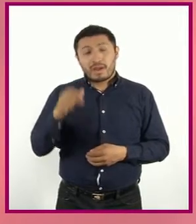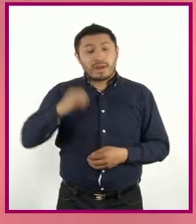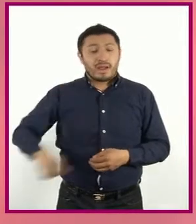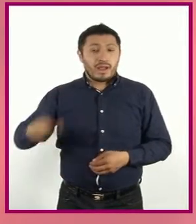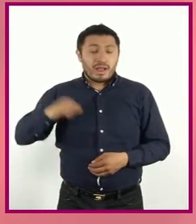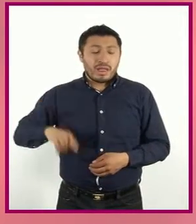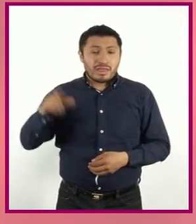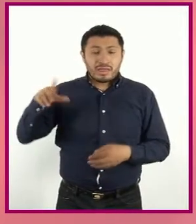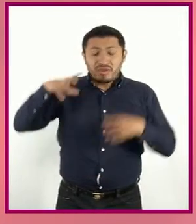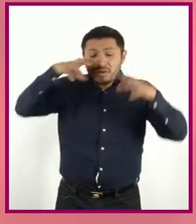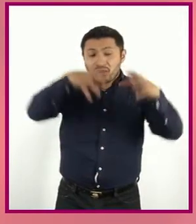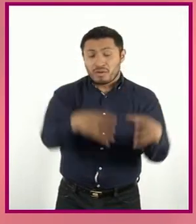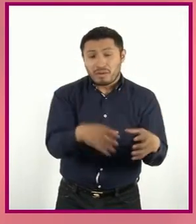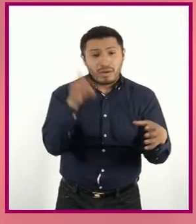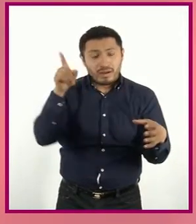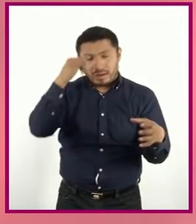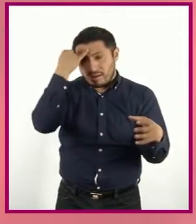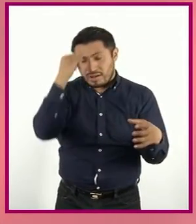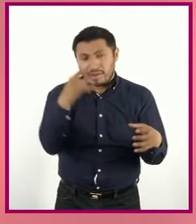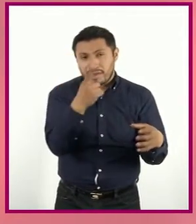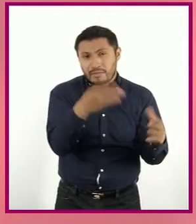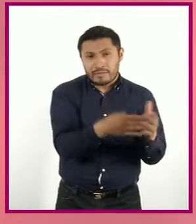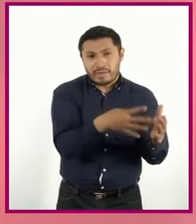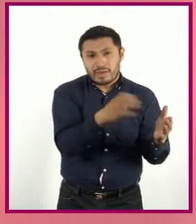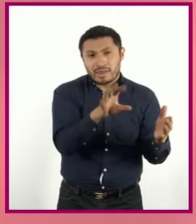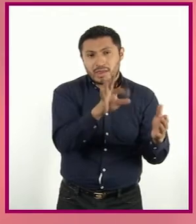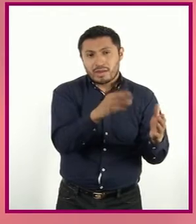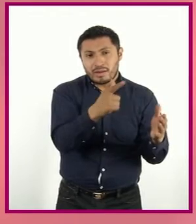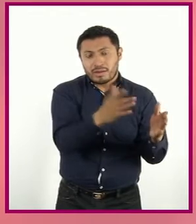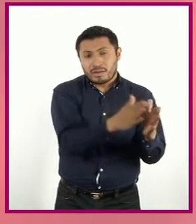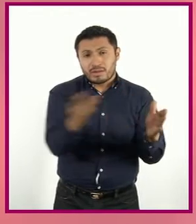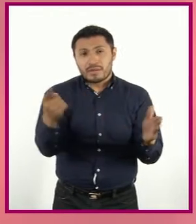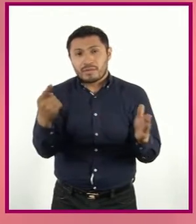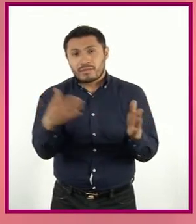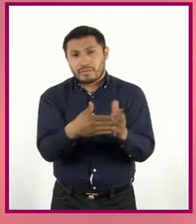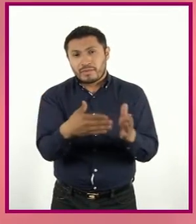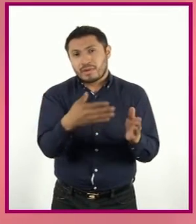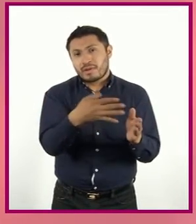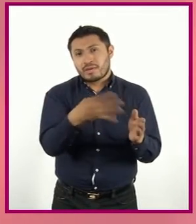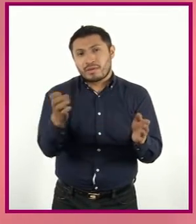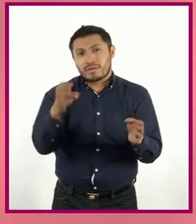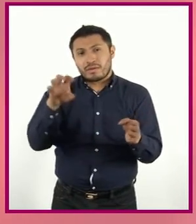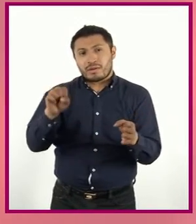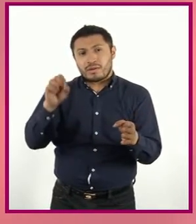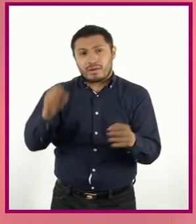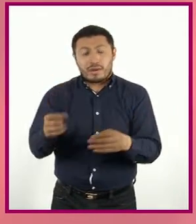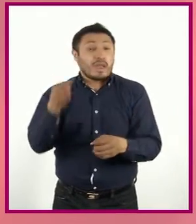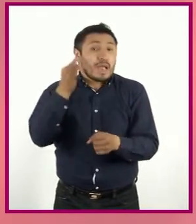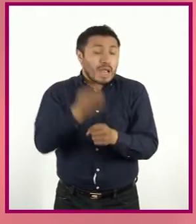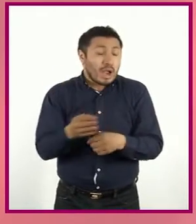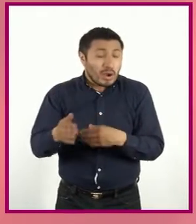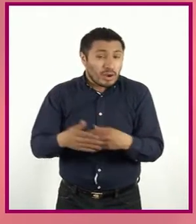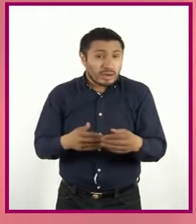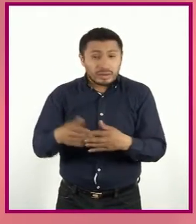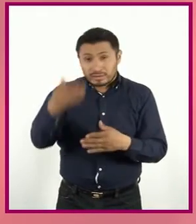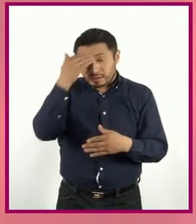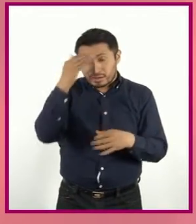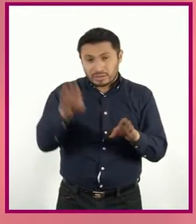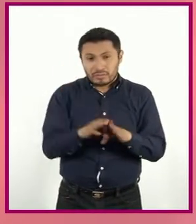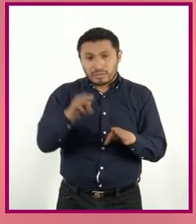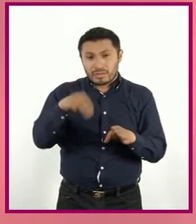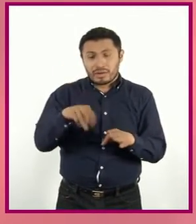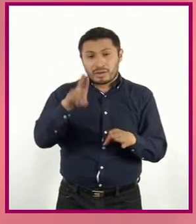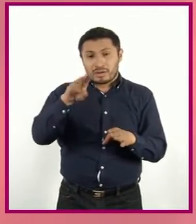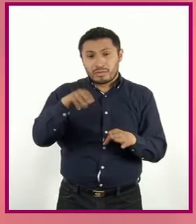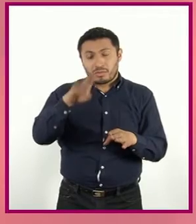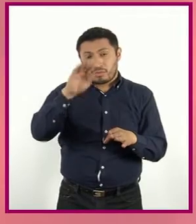estado de la India existente entre 1947 y 1960. Actualmente es conocida como Mumbai y es